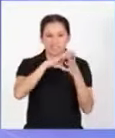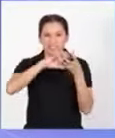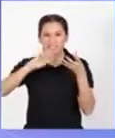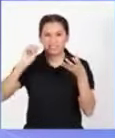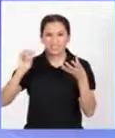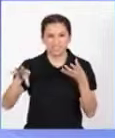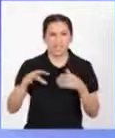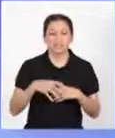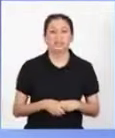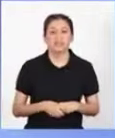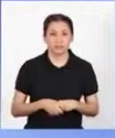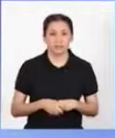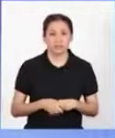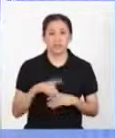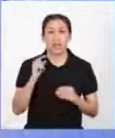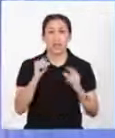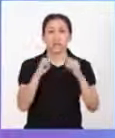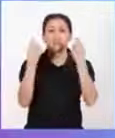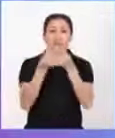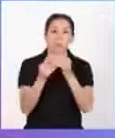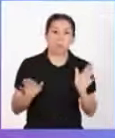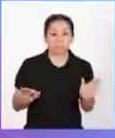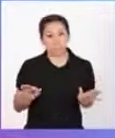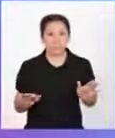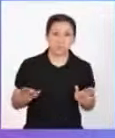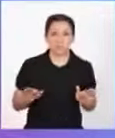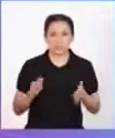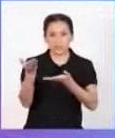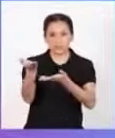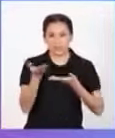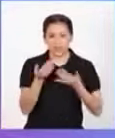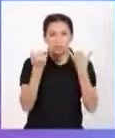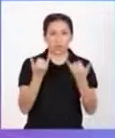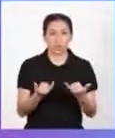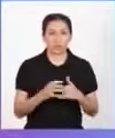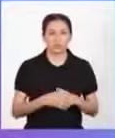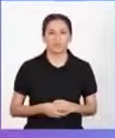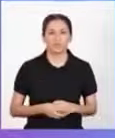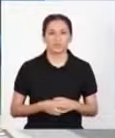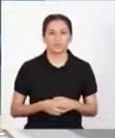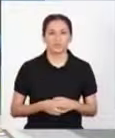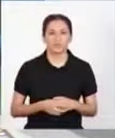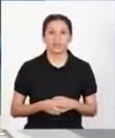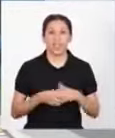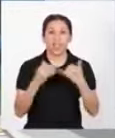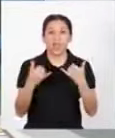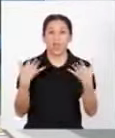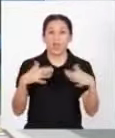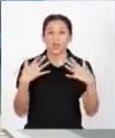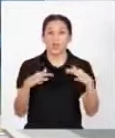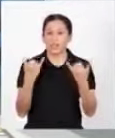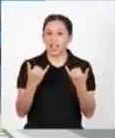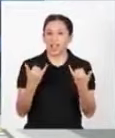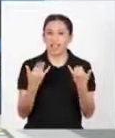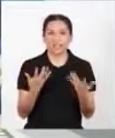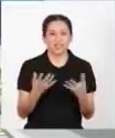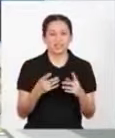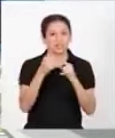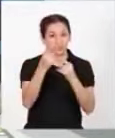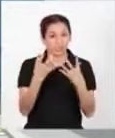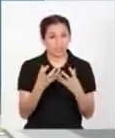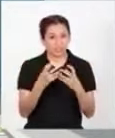ser incluidas. El equipo pingüino ha sido convocado. ¡Lo que